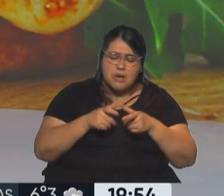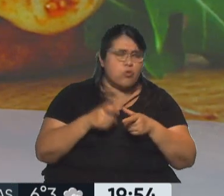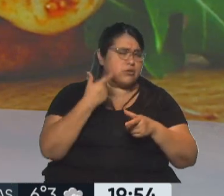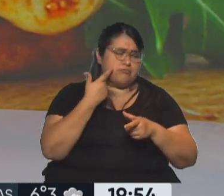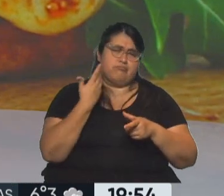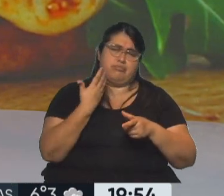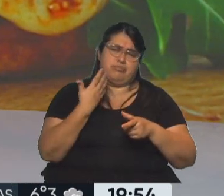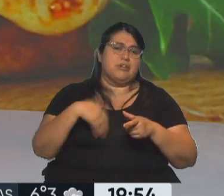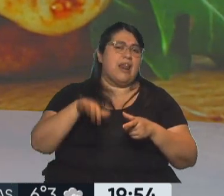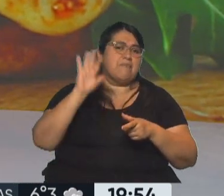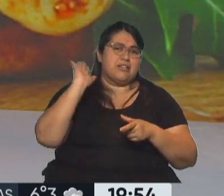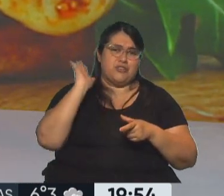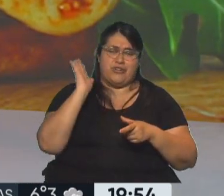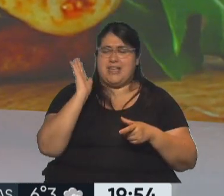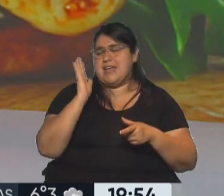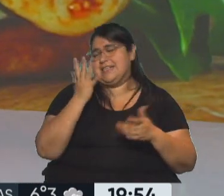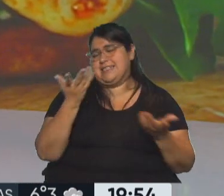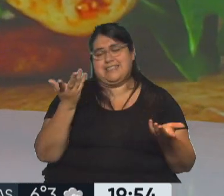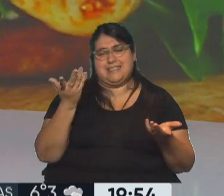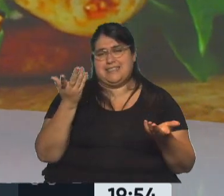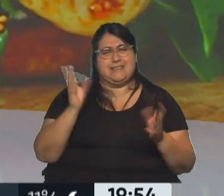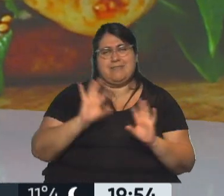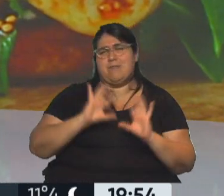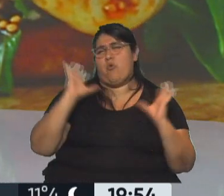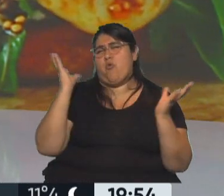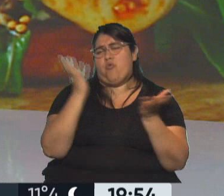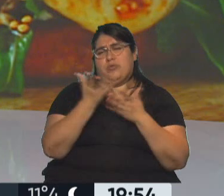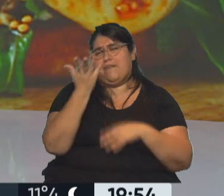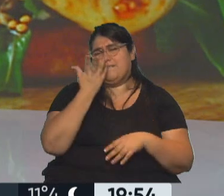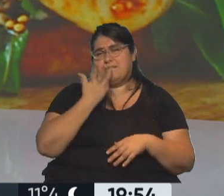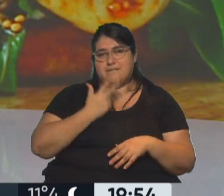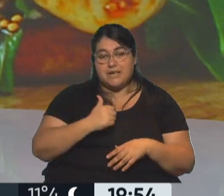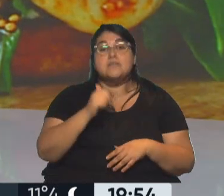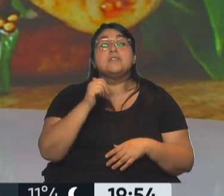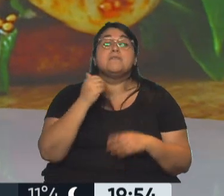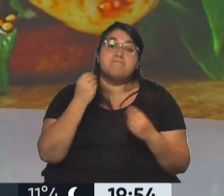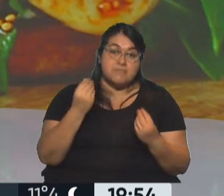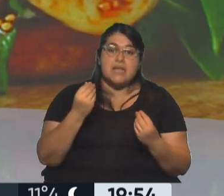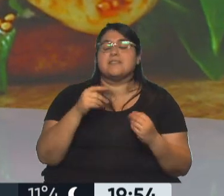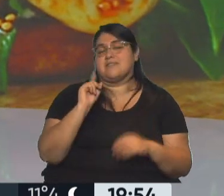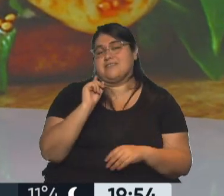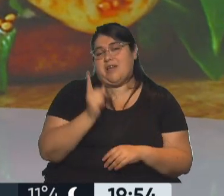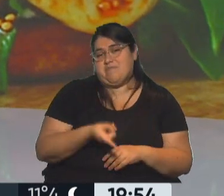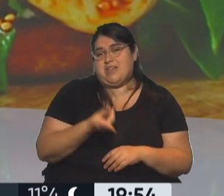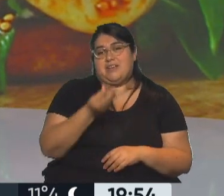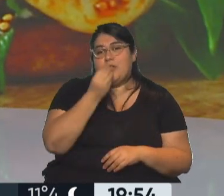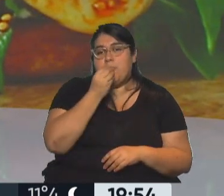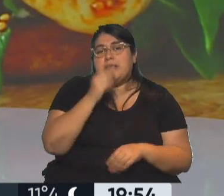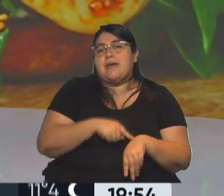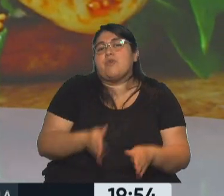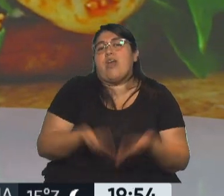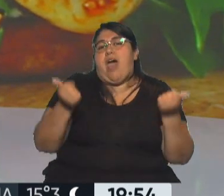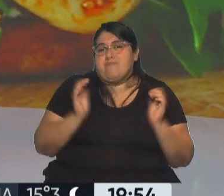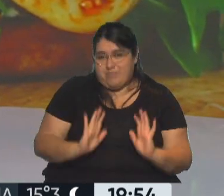icónico elegido por paladares en todo el mundo. Tan icónico que también se ha convertido en el símbolo de la comida rápida. Lo